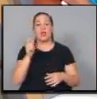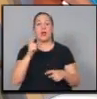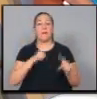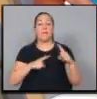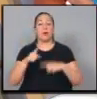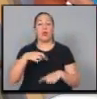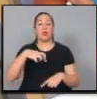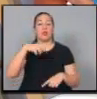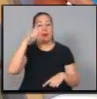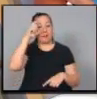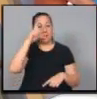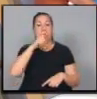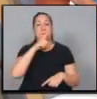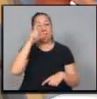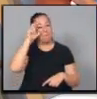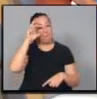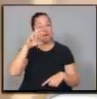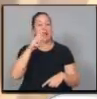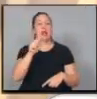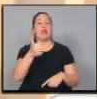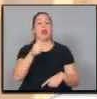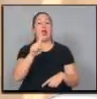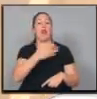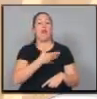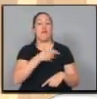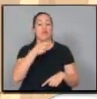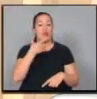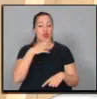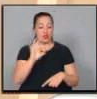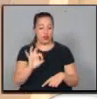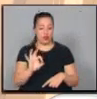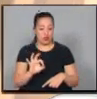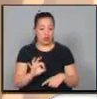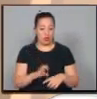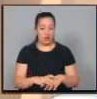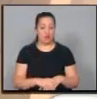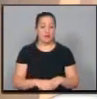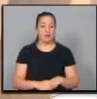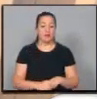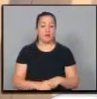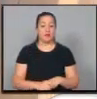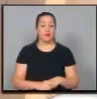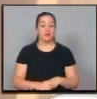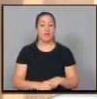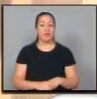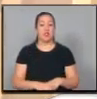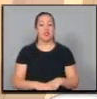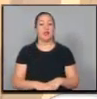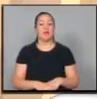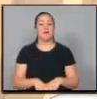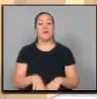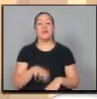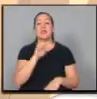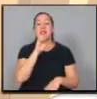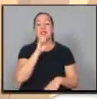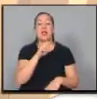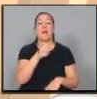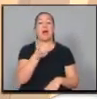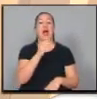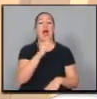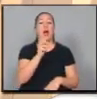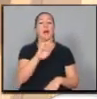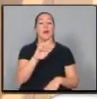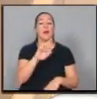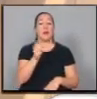es ningún chico quedado a la hora de producir. Ah, y Freddy, y Freddy Villarreal, que se llama Abra Cadabra,